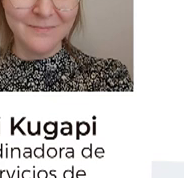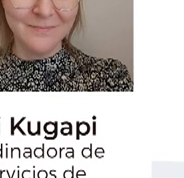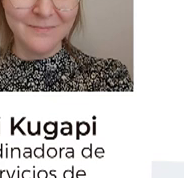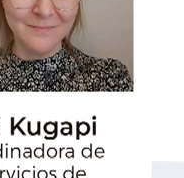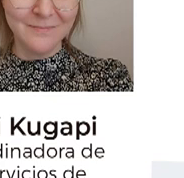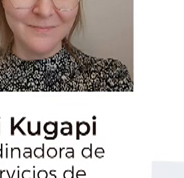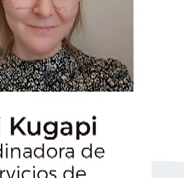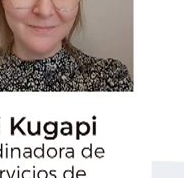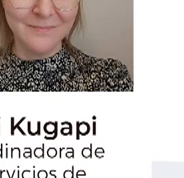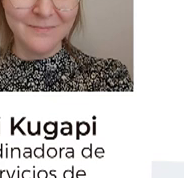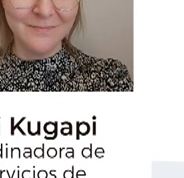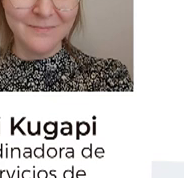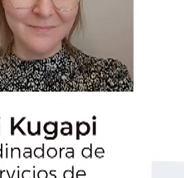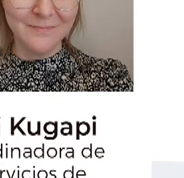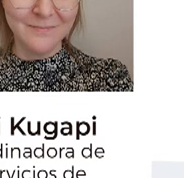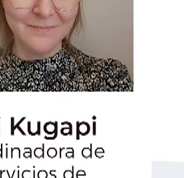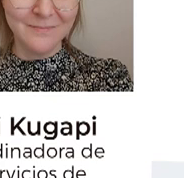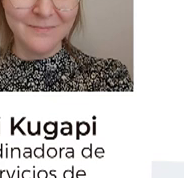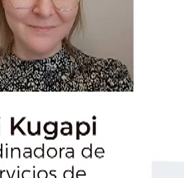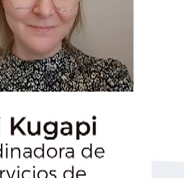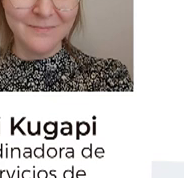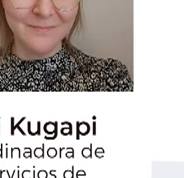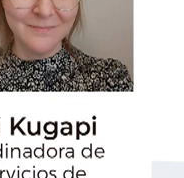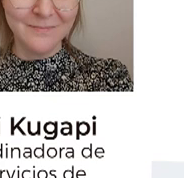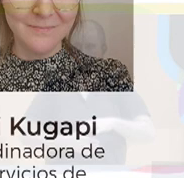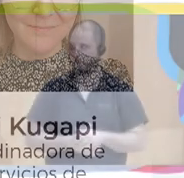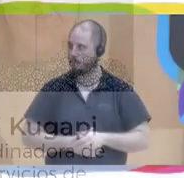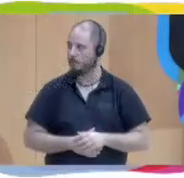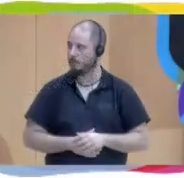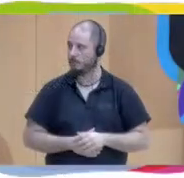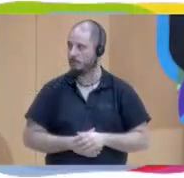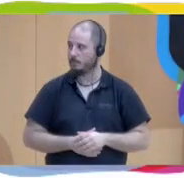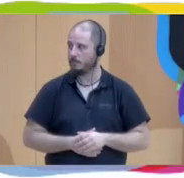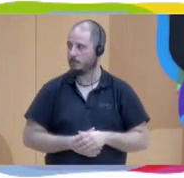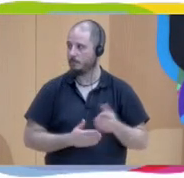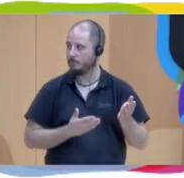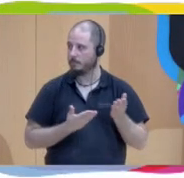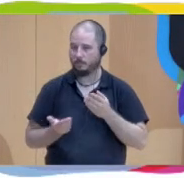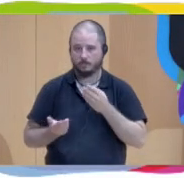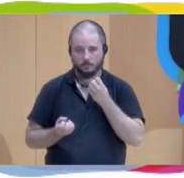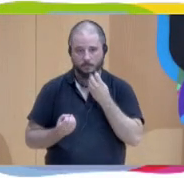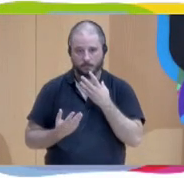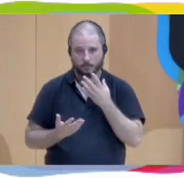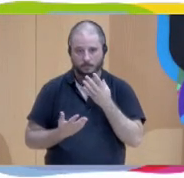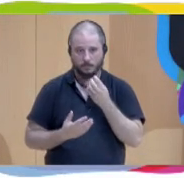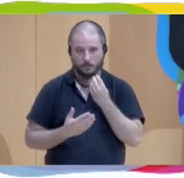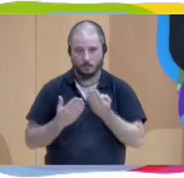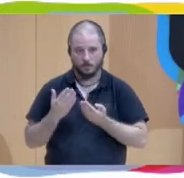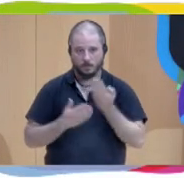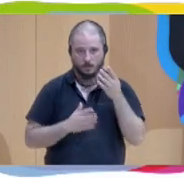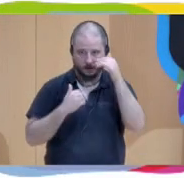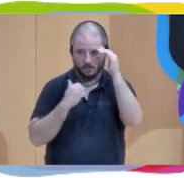Y hoy es buen día para ponerlo en práctica. Adelante. ¿Voy bien? Voy. Con el buenos días. Atención, eh.